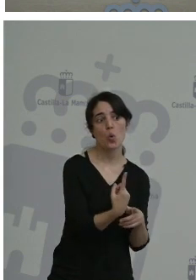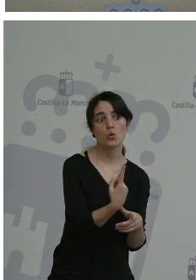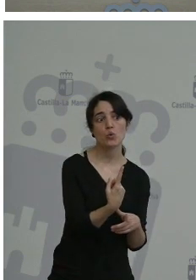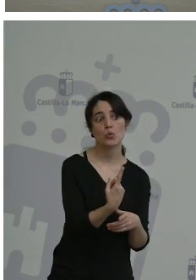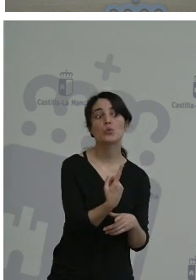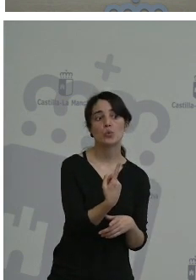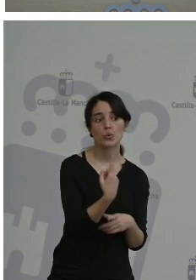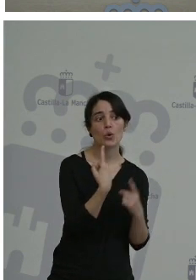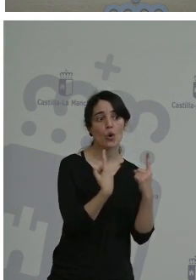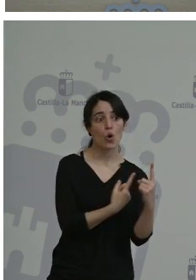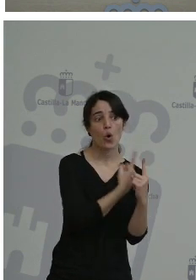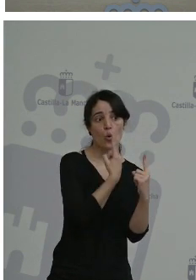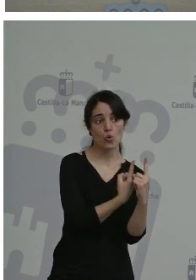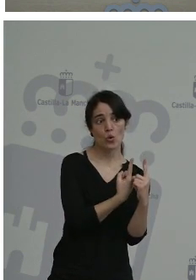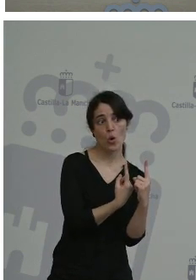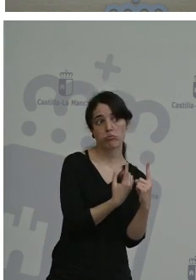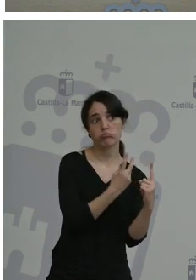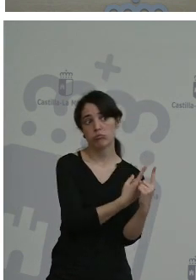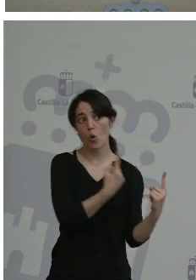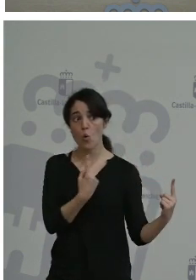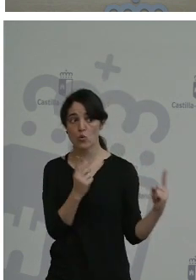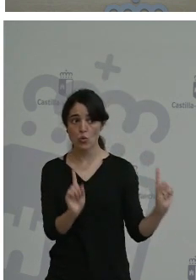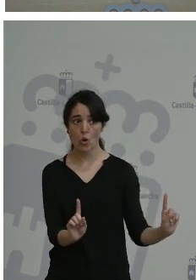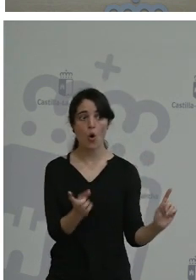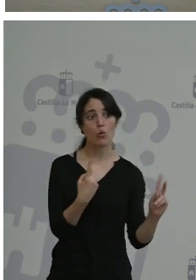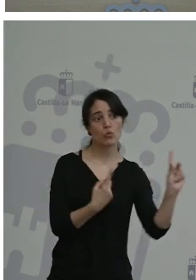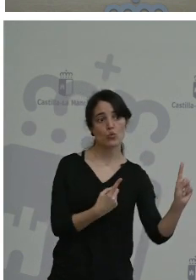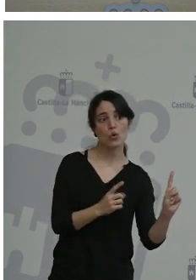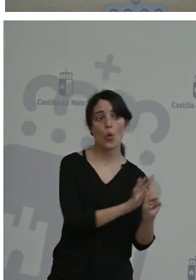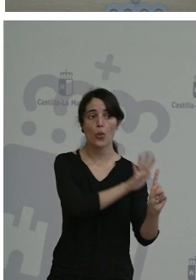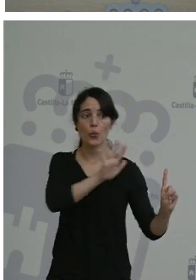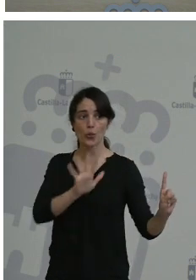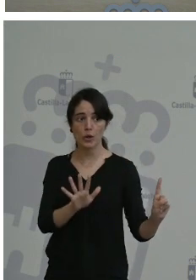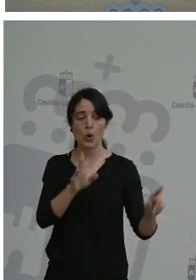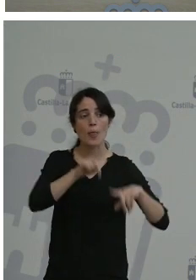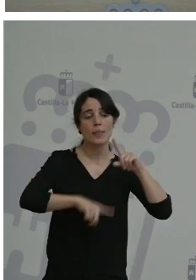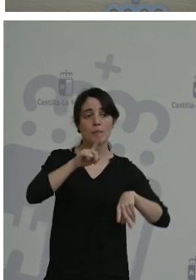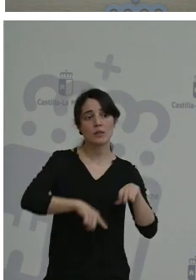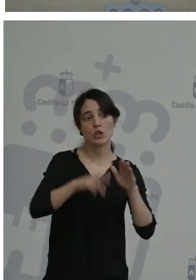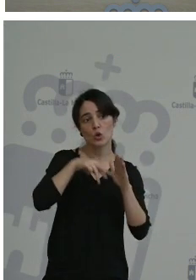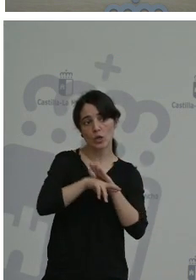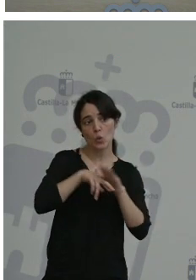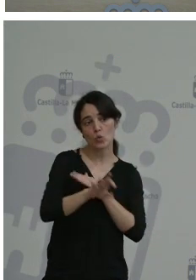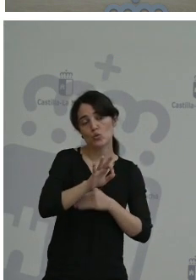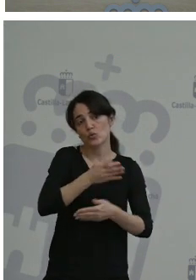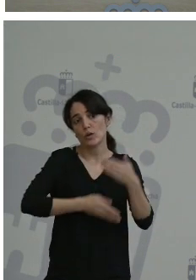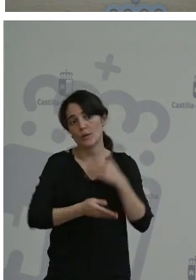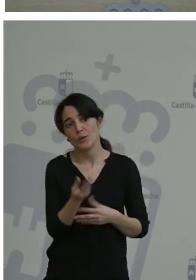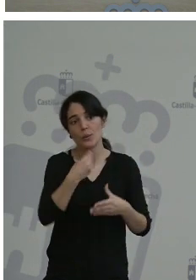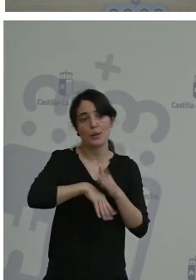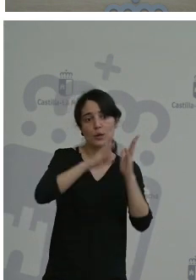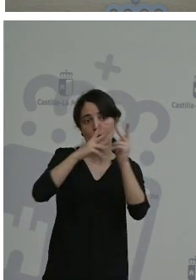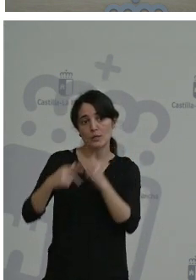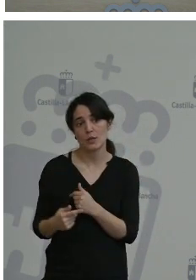de un colaborador por cada cinco. Depende también de los recursos y de la disponibilidad que tenga cada Administración pública y del número de